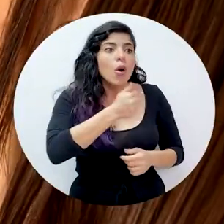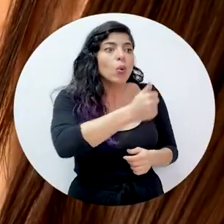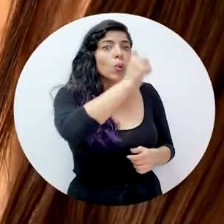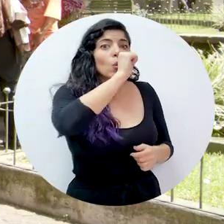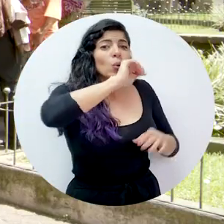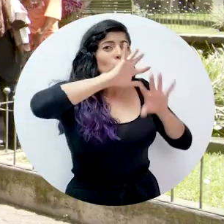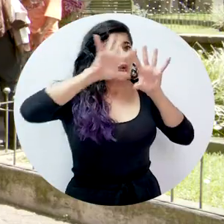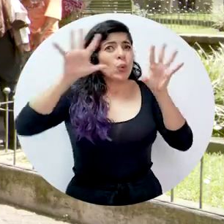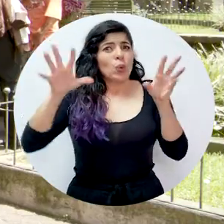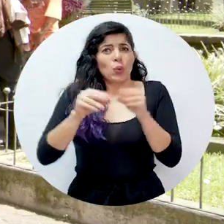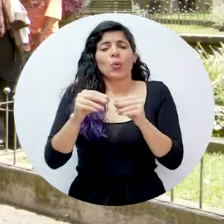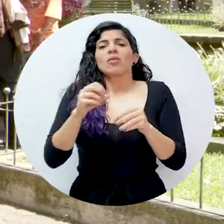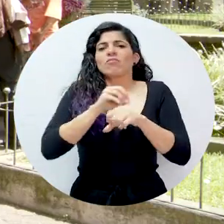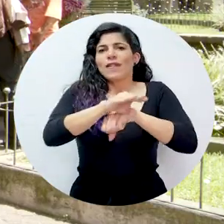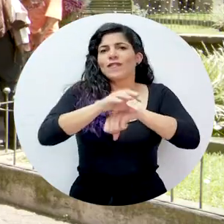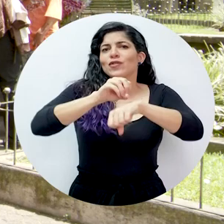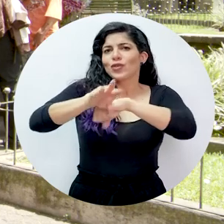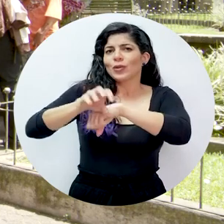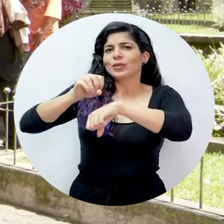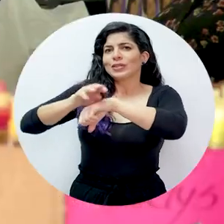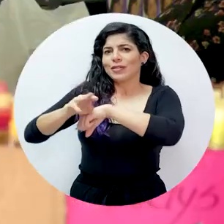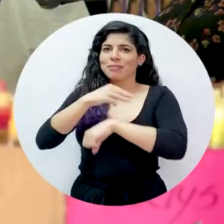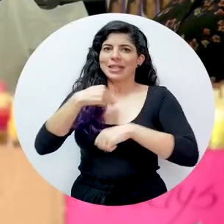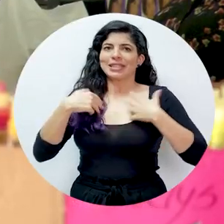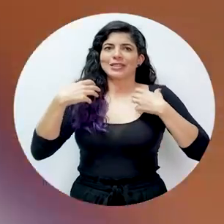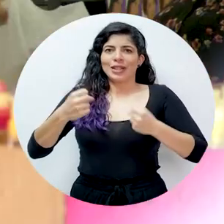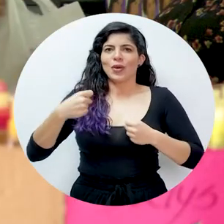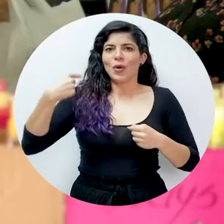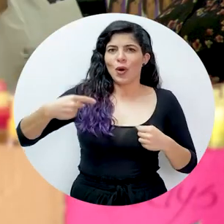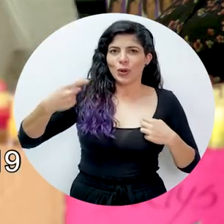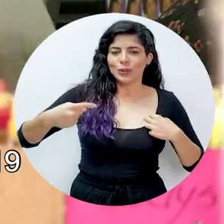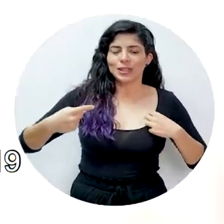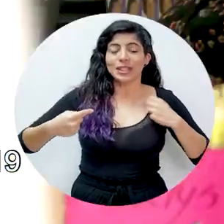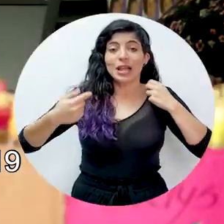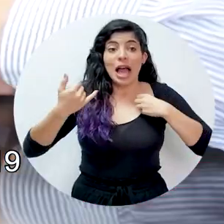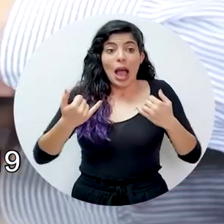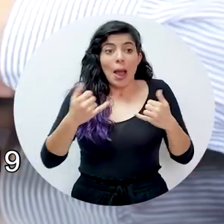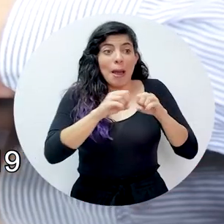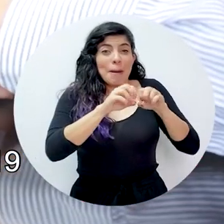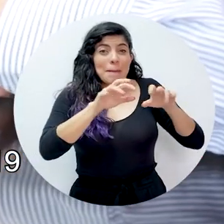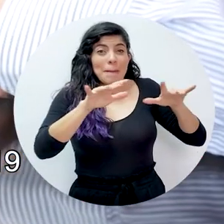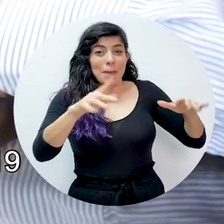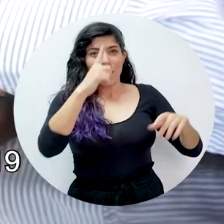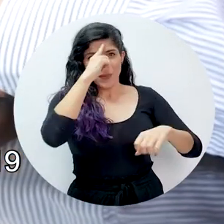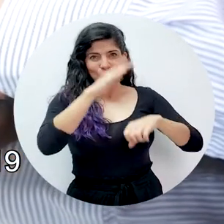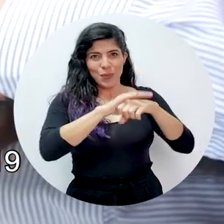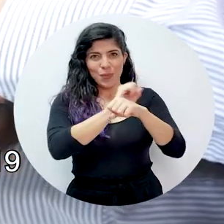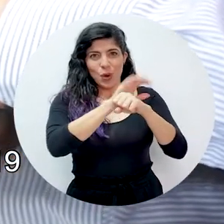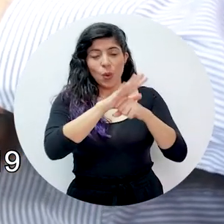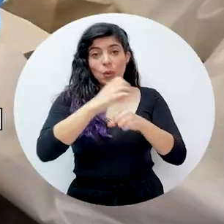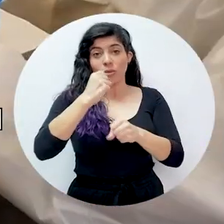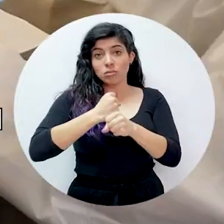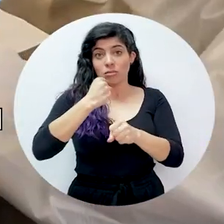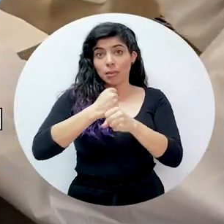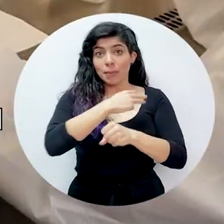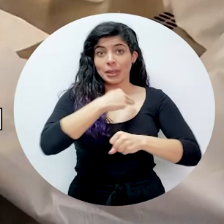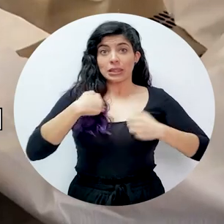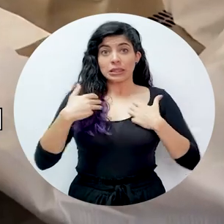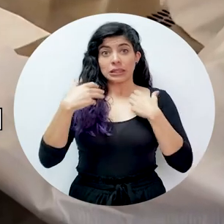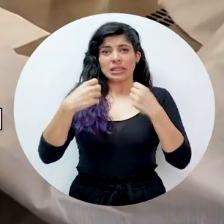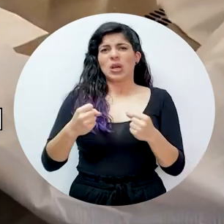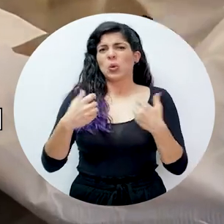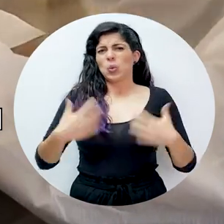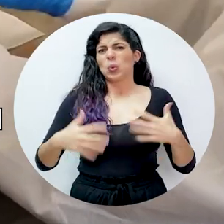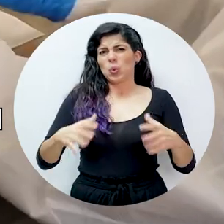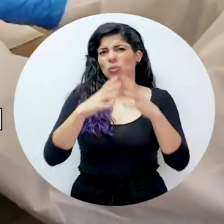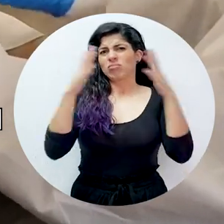agua que tomamos, en todo eso estamos influyendo de manera constante. En medio de la pandemia actual por COVID-19, el trabajo que ha hecho el Ministerio